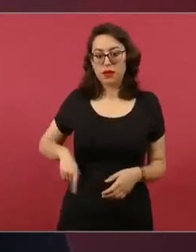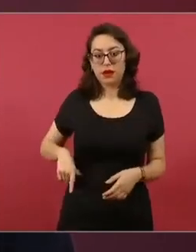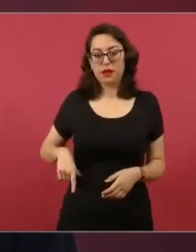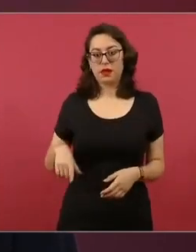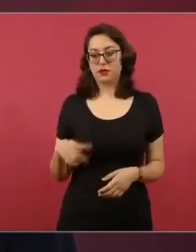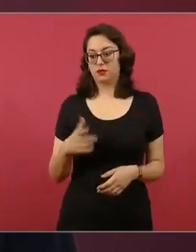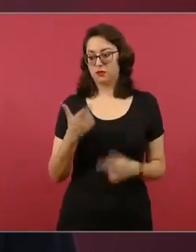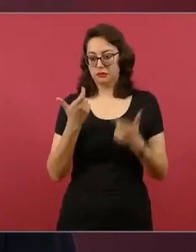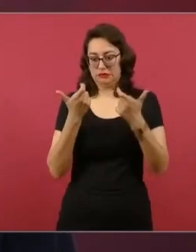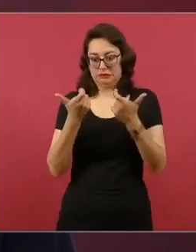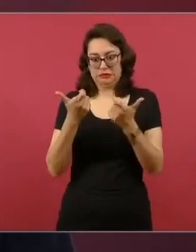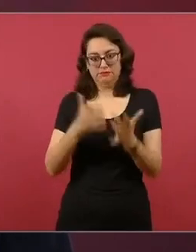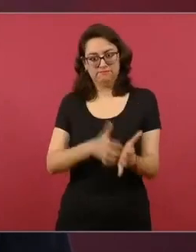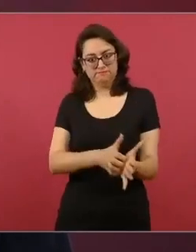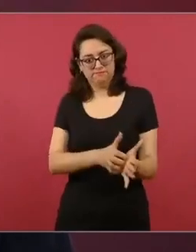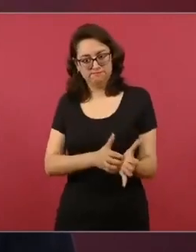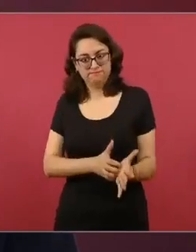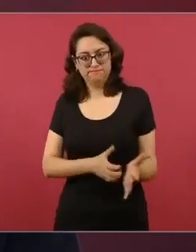que no puede haber